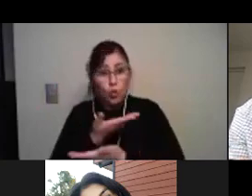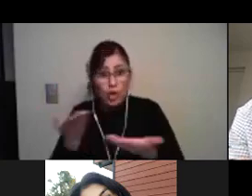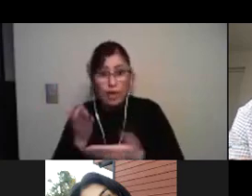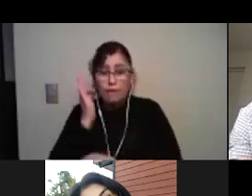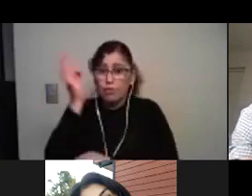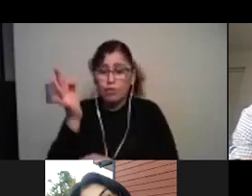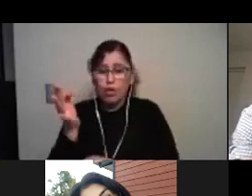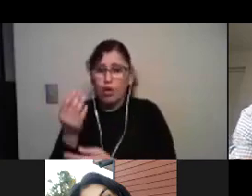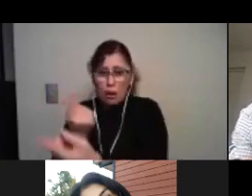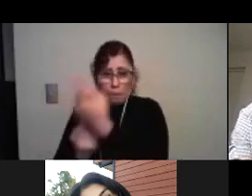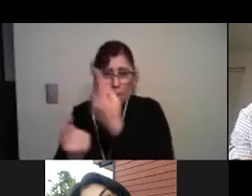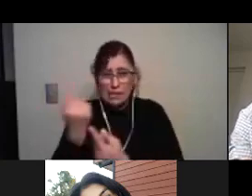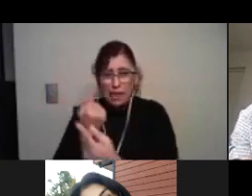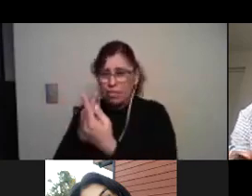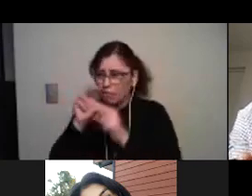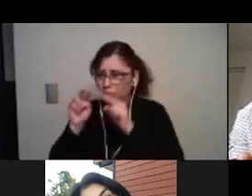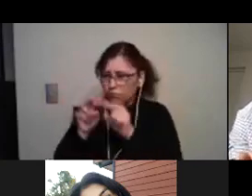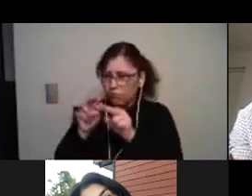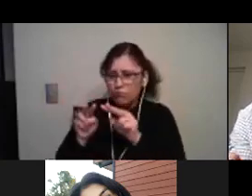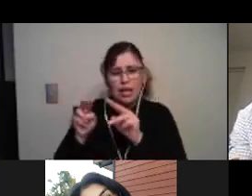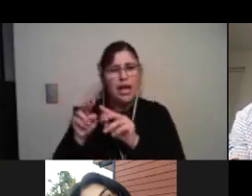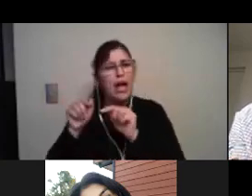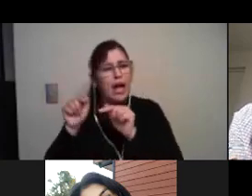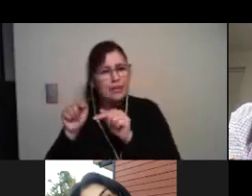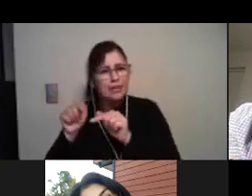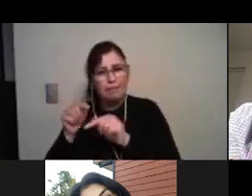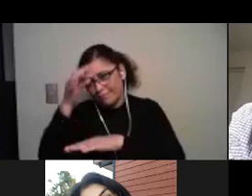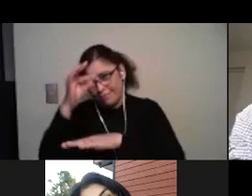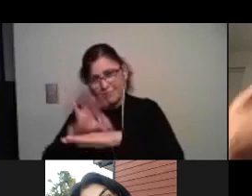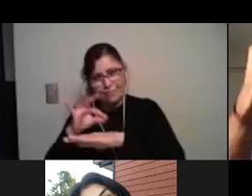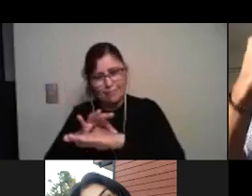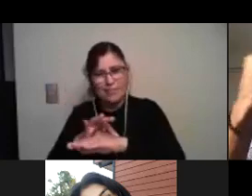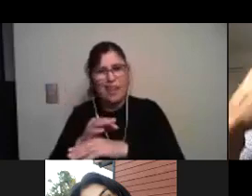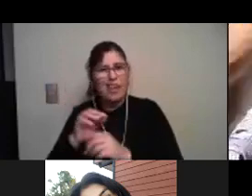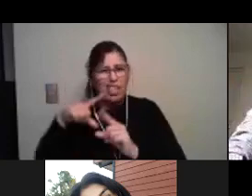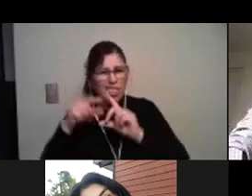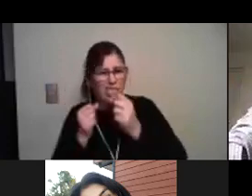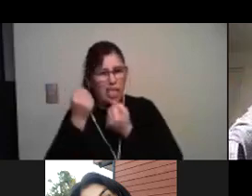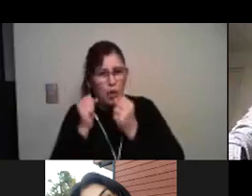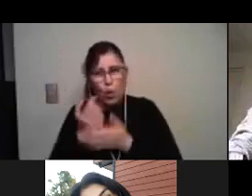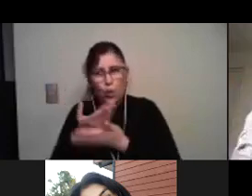a ver personas, pacientes, usuarios con patologías de este tipo, ustedes puedan formarse